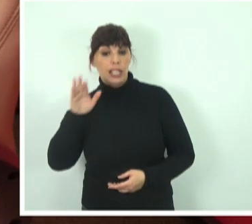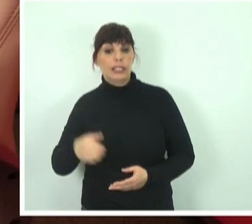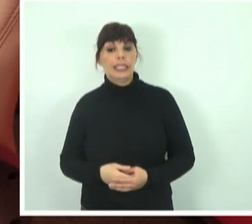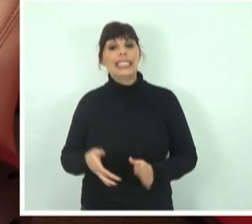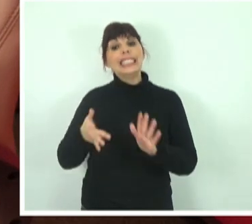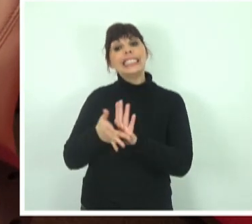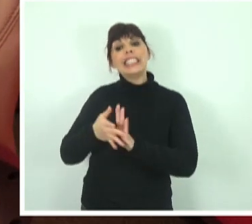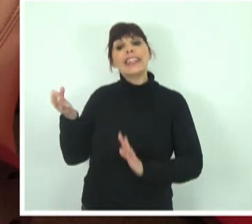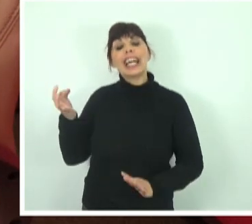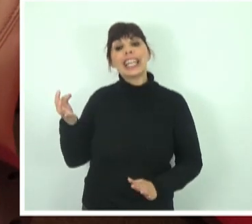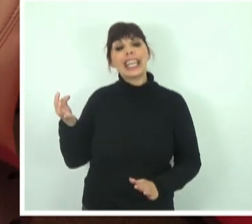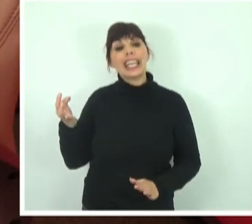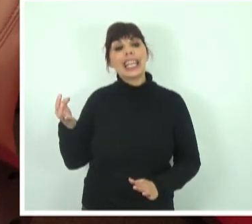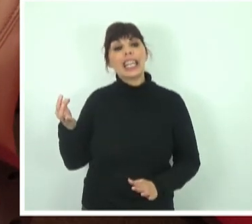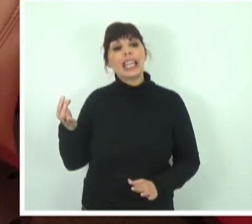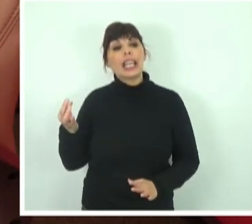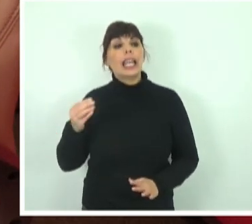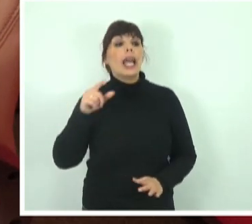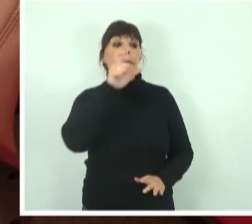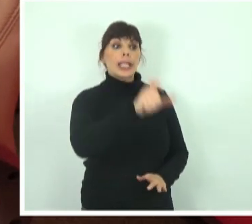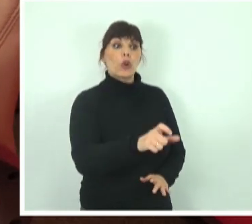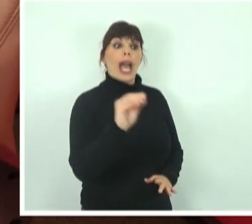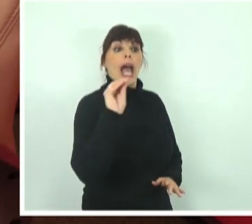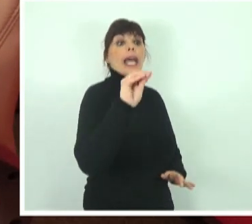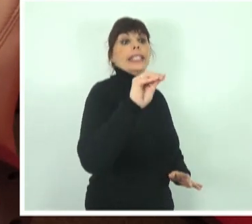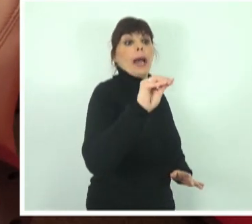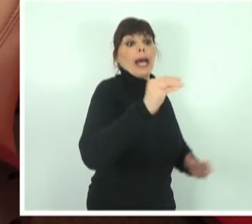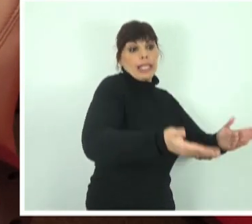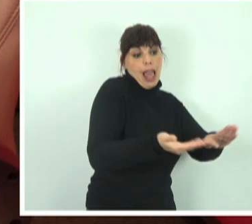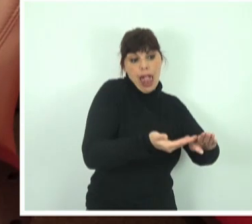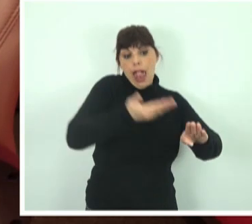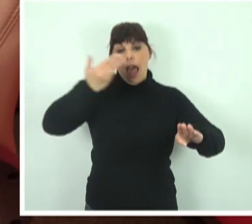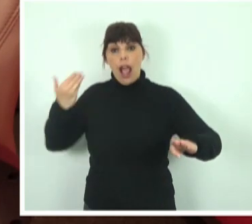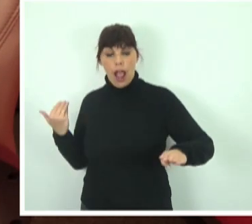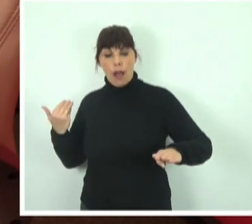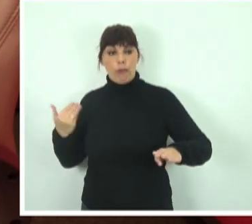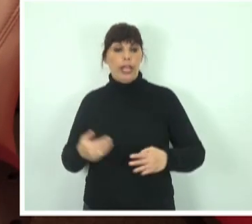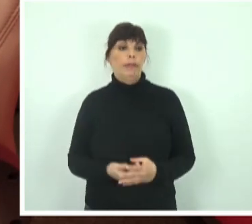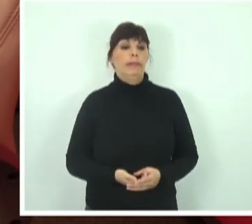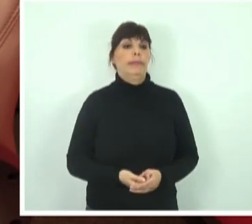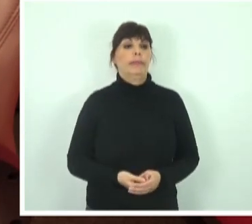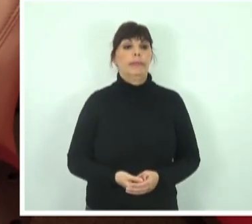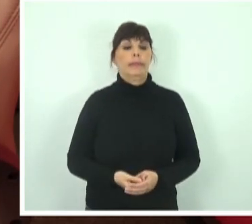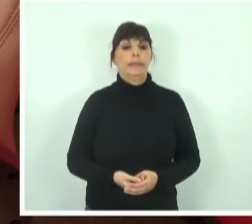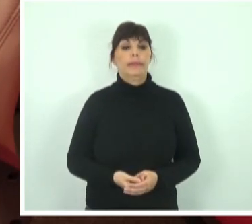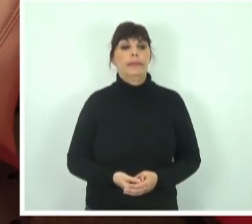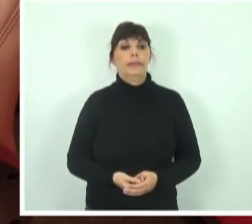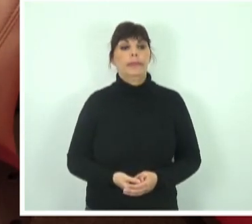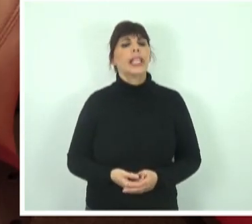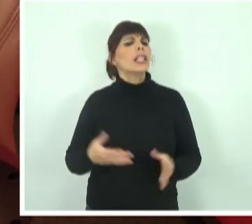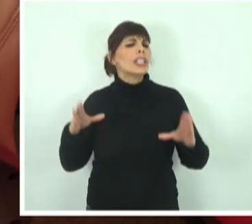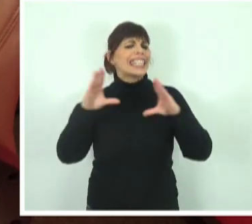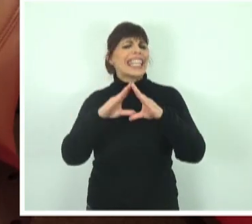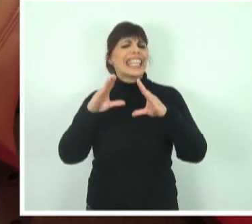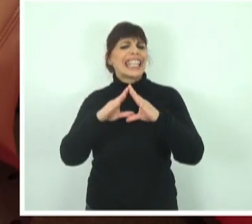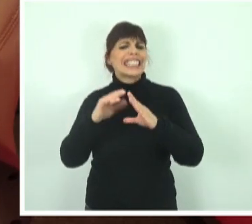significa llamar a alguien hacia afuera. ¿Qué significa esa palabra iglesia, ekklesia en